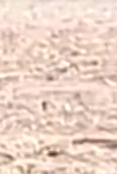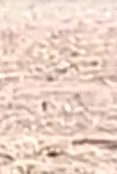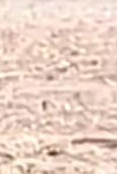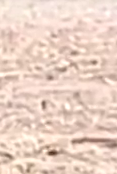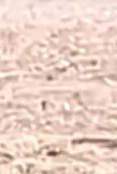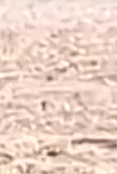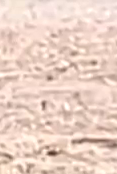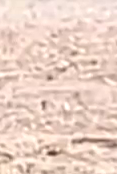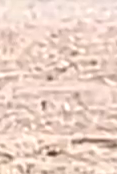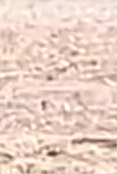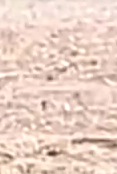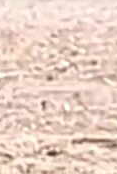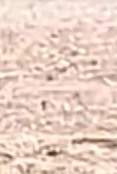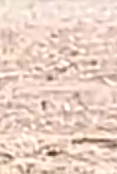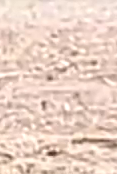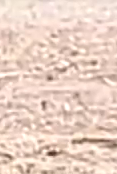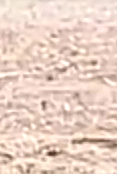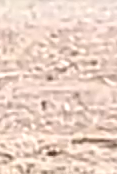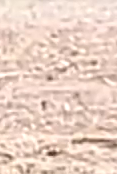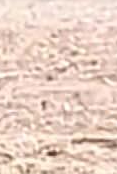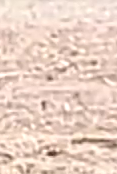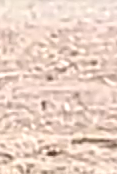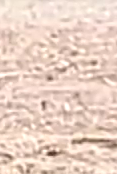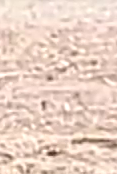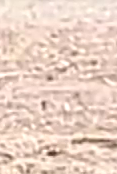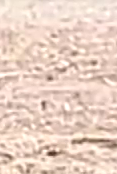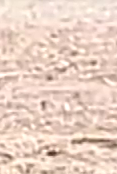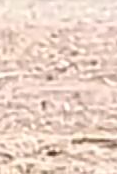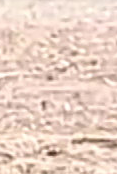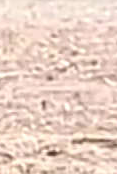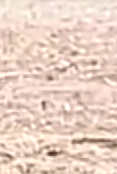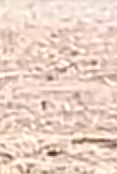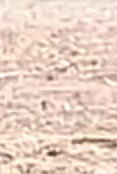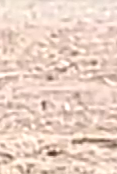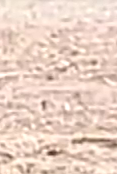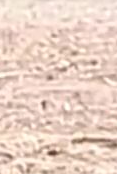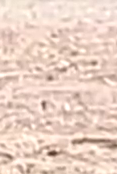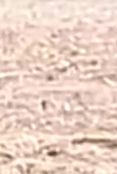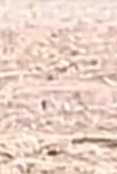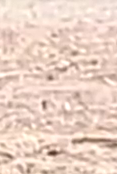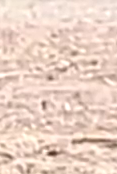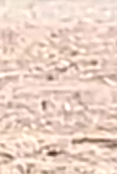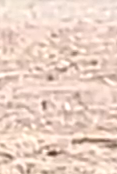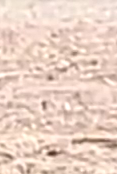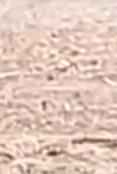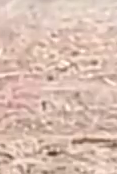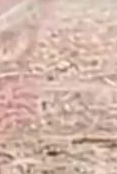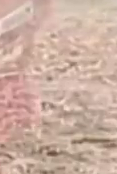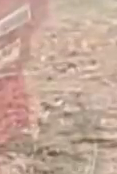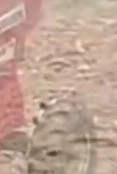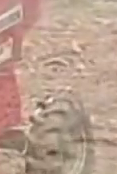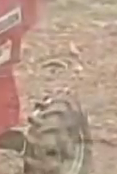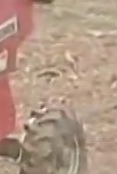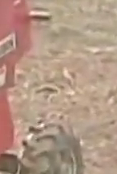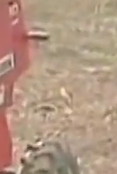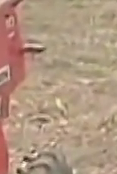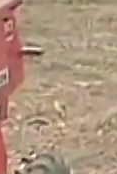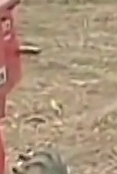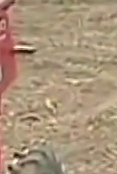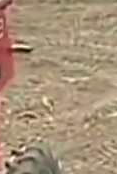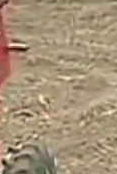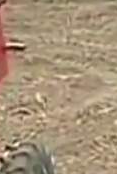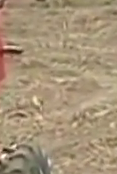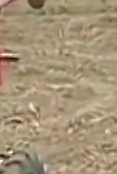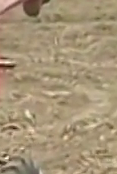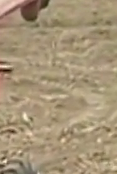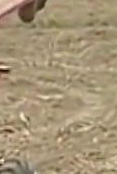compadre. Por el pecho. ¿Sabes qué es bravo? Que tú vayas caminando y te den un golpe sin que te des cuenta. Porque es distinto cuando estás